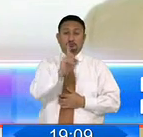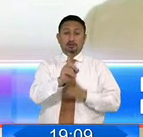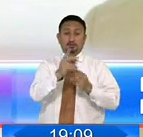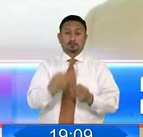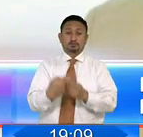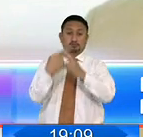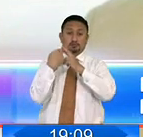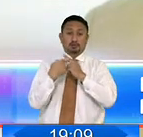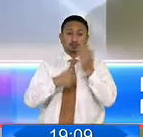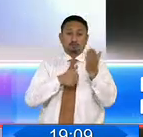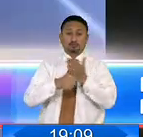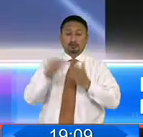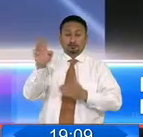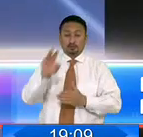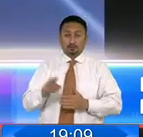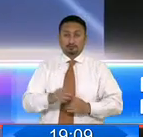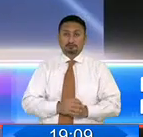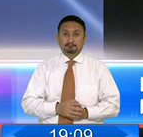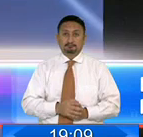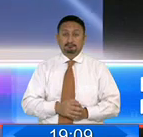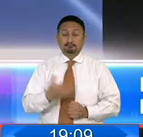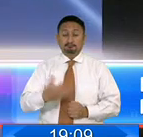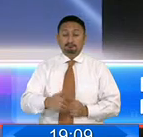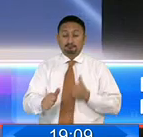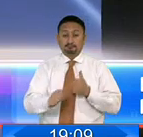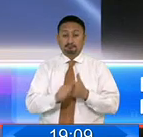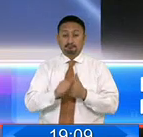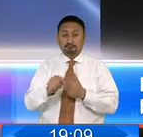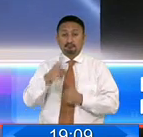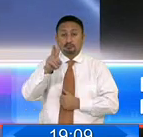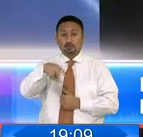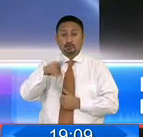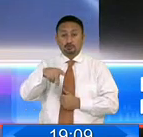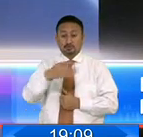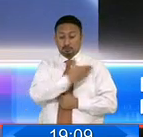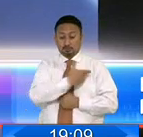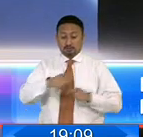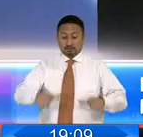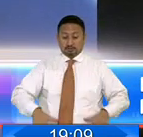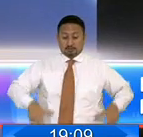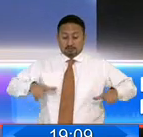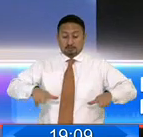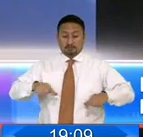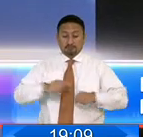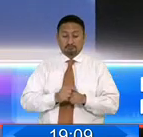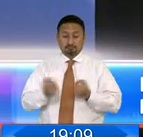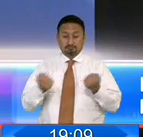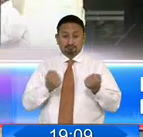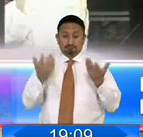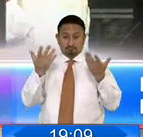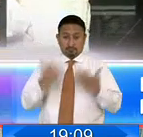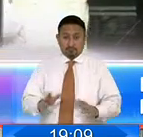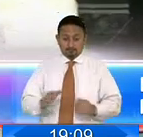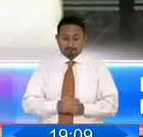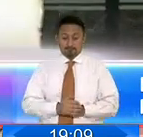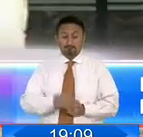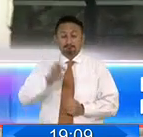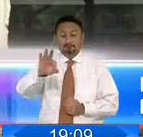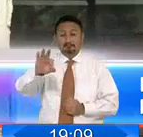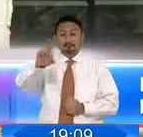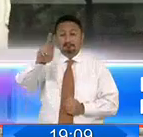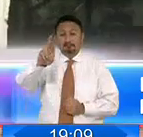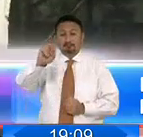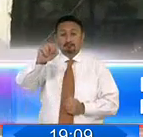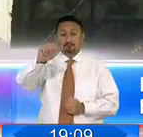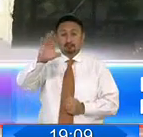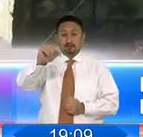cargo de esta cartera de estado a dos meses en que el presidente de lenin moreno finalice su mandato farfán es el cuarto